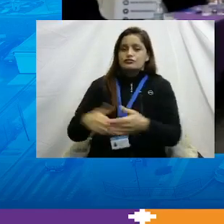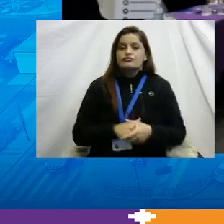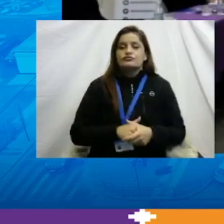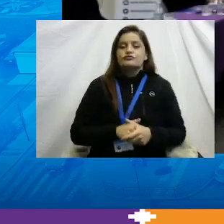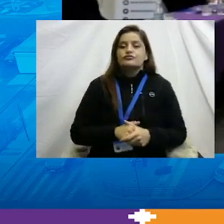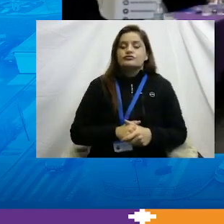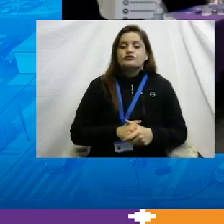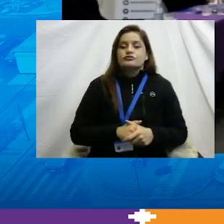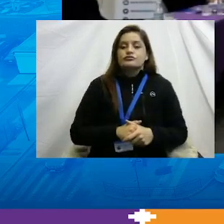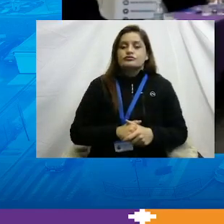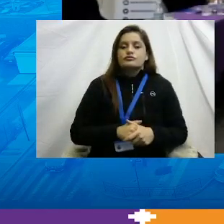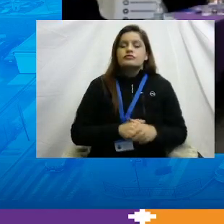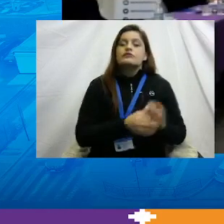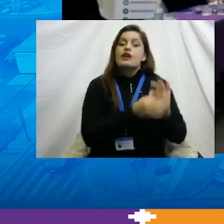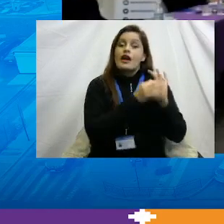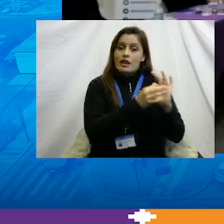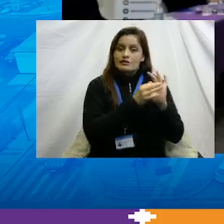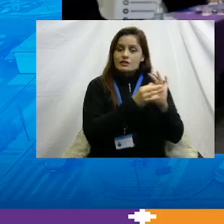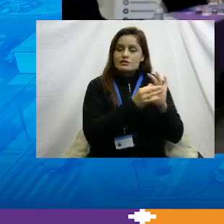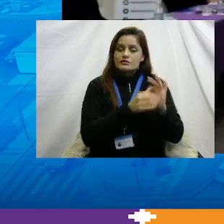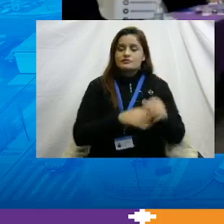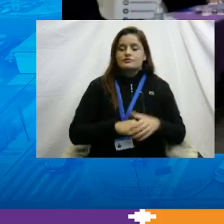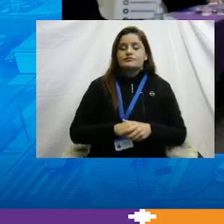todo. Gracias.